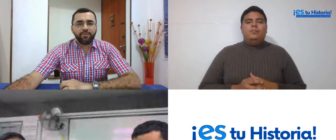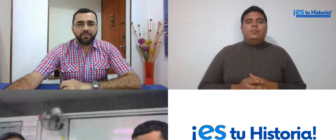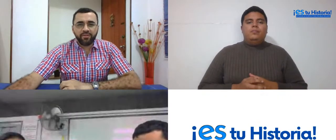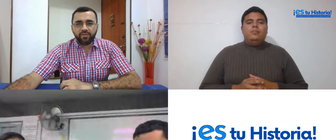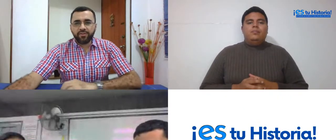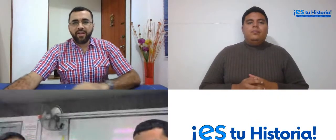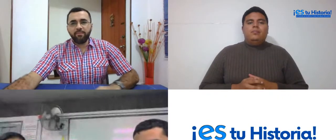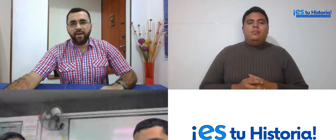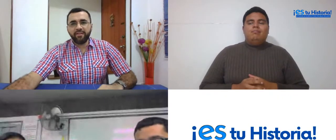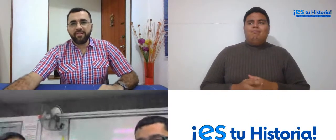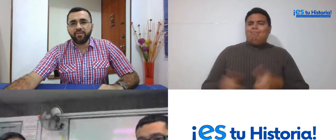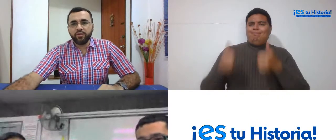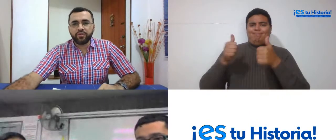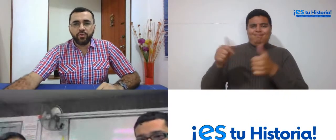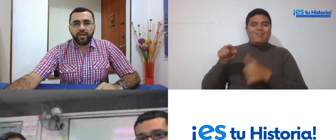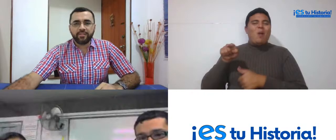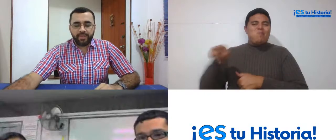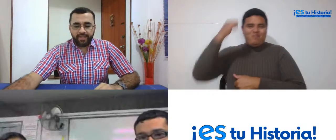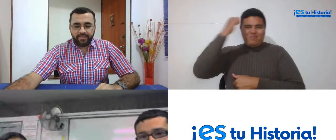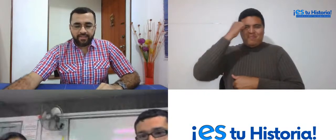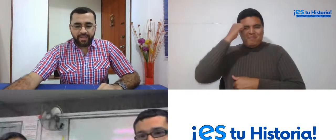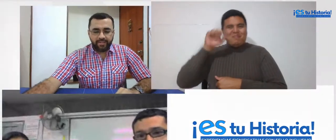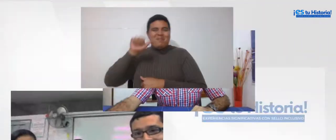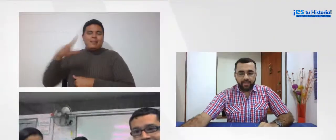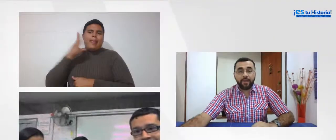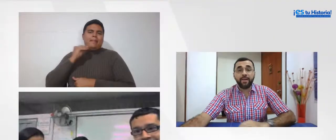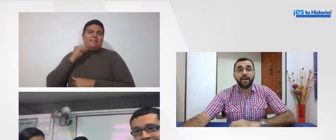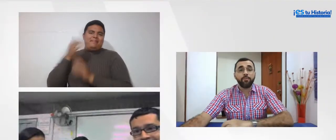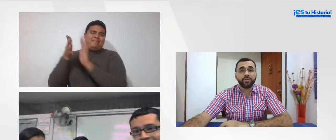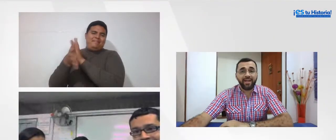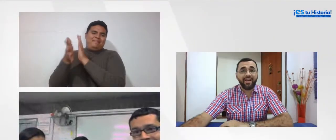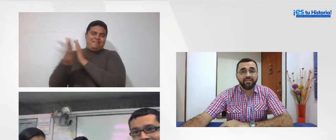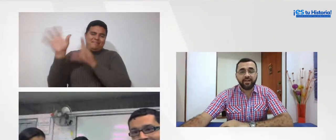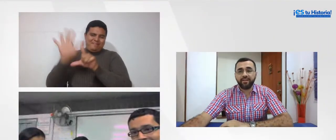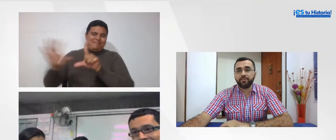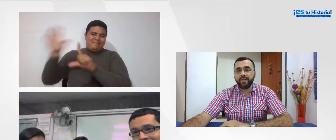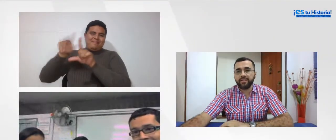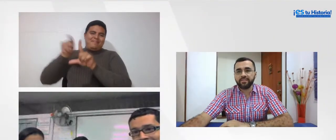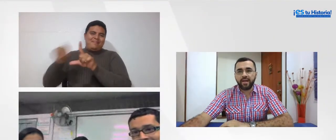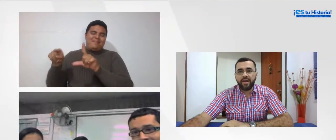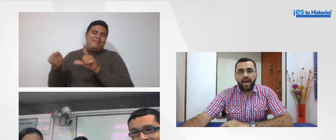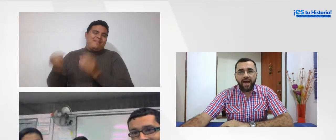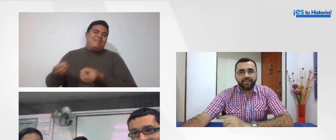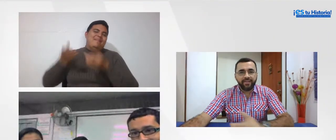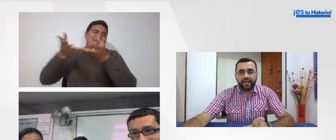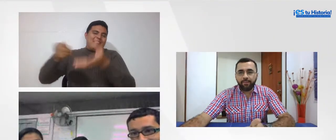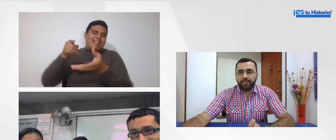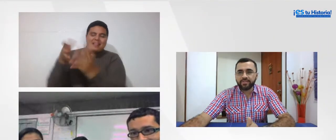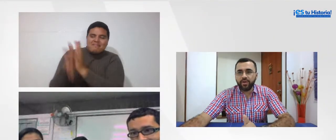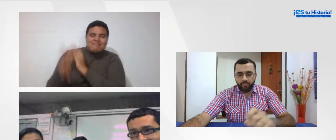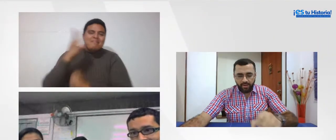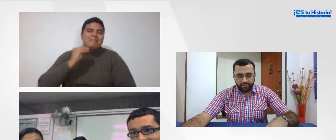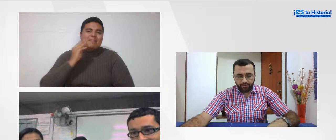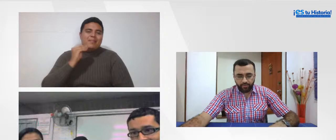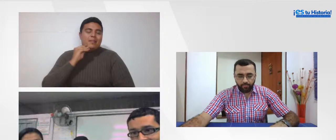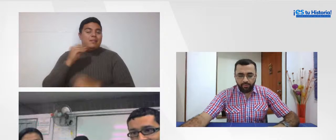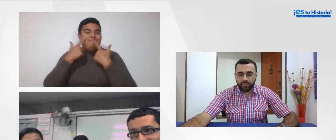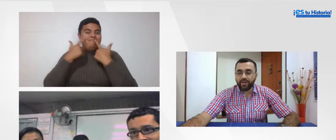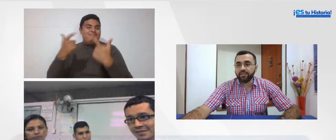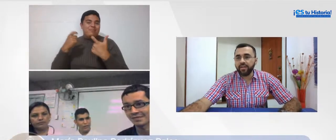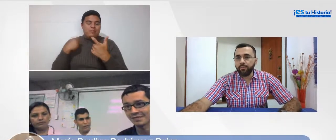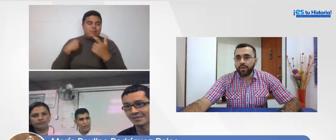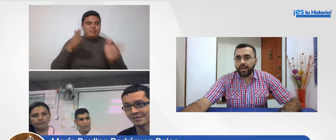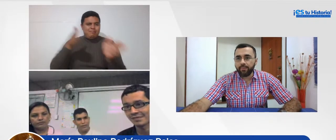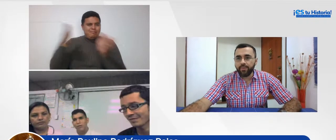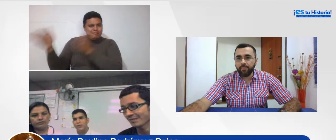Muy bien, ahí tenemos entonces otra de las maestras con su experiencia también y el aporte a esta gran experiencia. Antes de darle paso al maestro